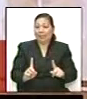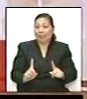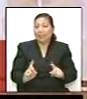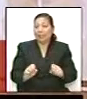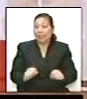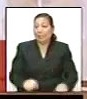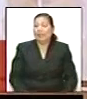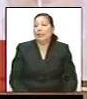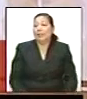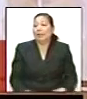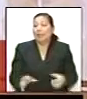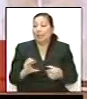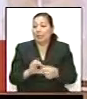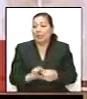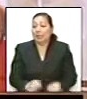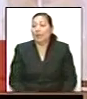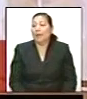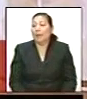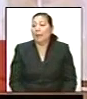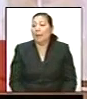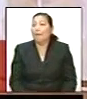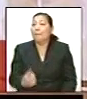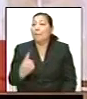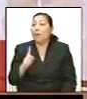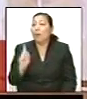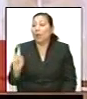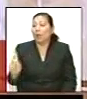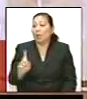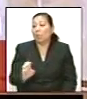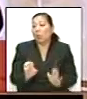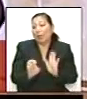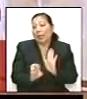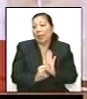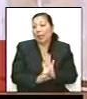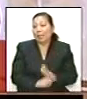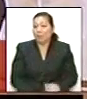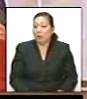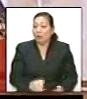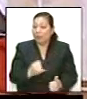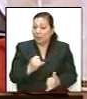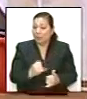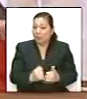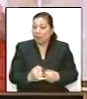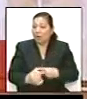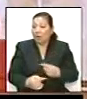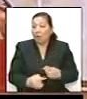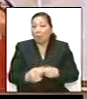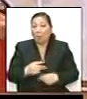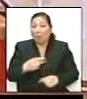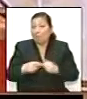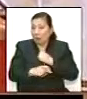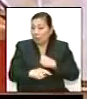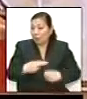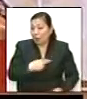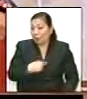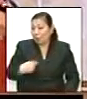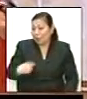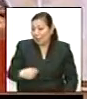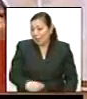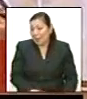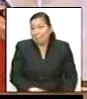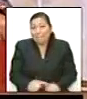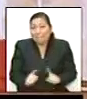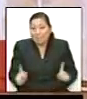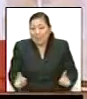sí, la alianza como bloque, pero con cada uno. Por ejemplo, si se concluye esto, empezamos con Corea, empezamos solo con Corea, pero